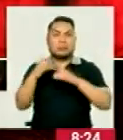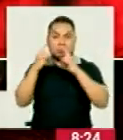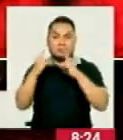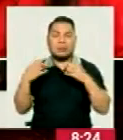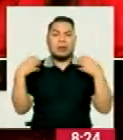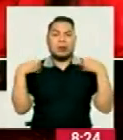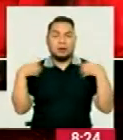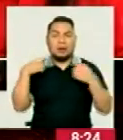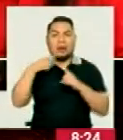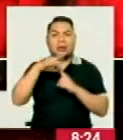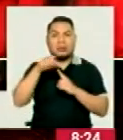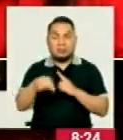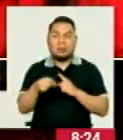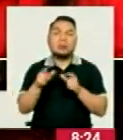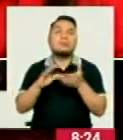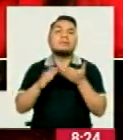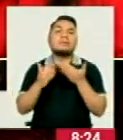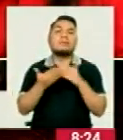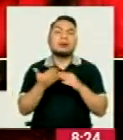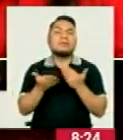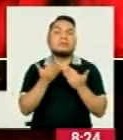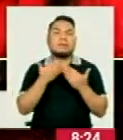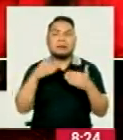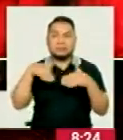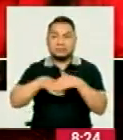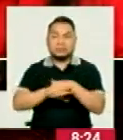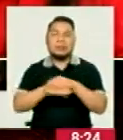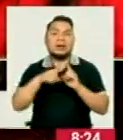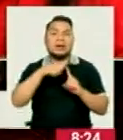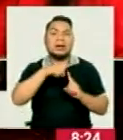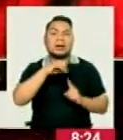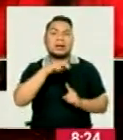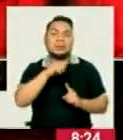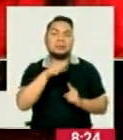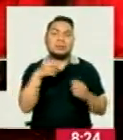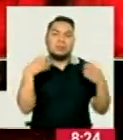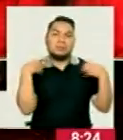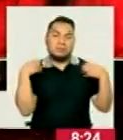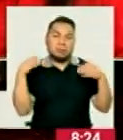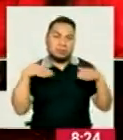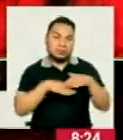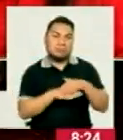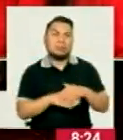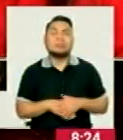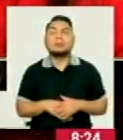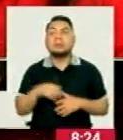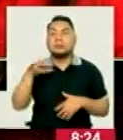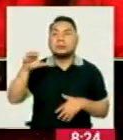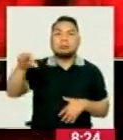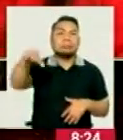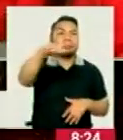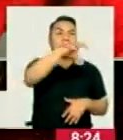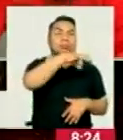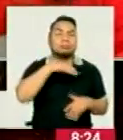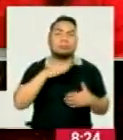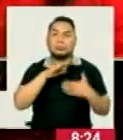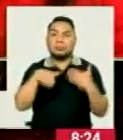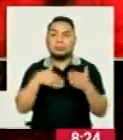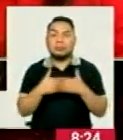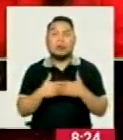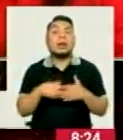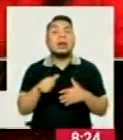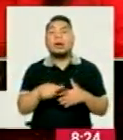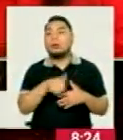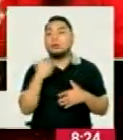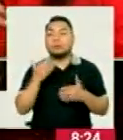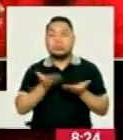los pobladores acercarse al tambo. Justamente porque está estratégicamente ubicado, nosotros con la caravana